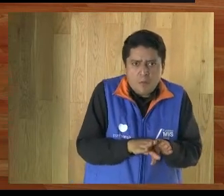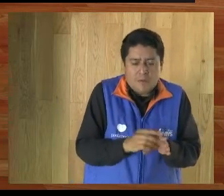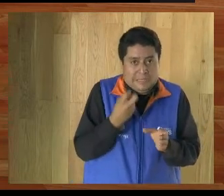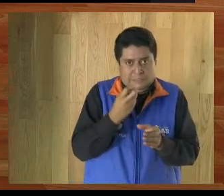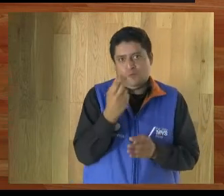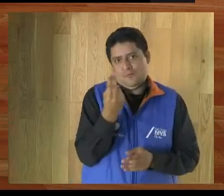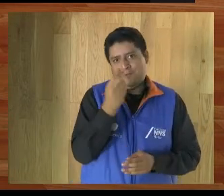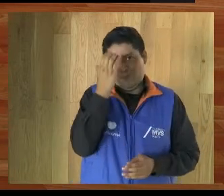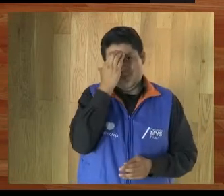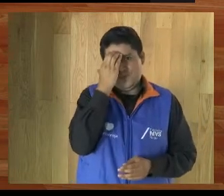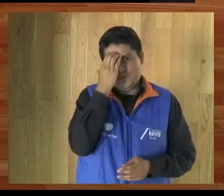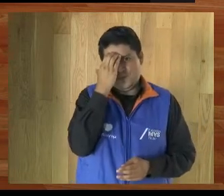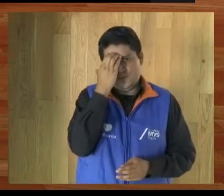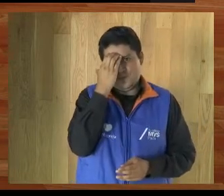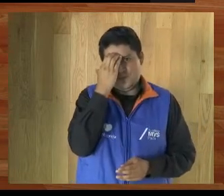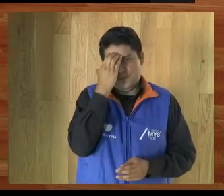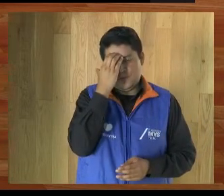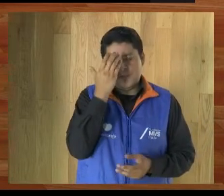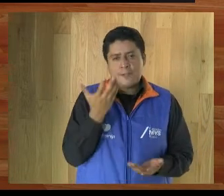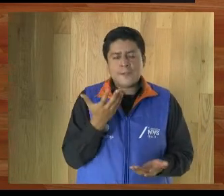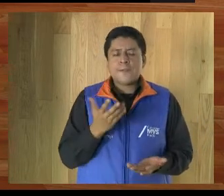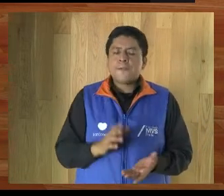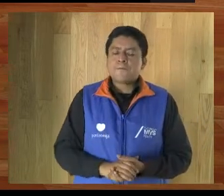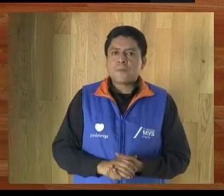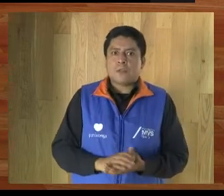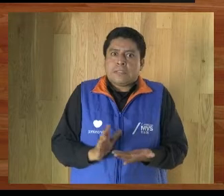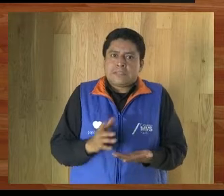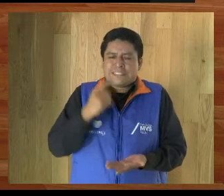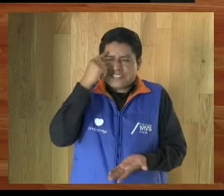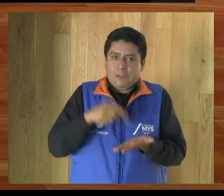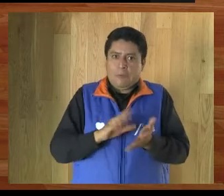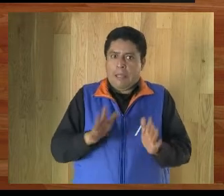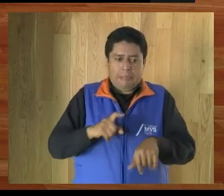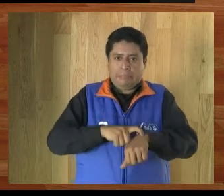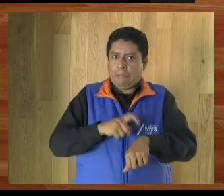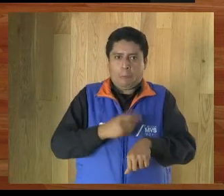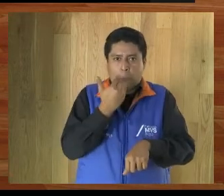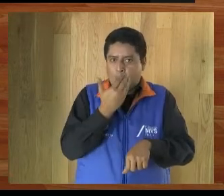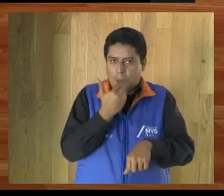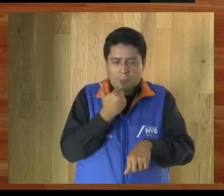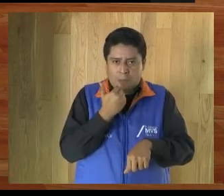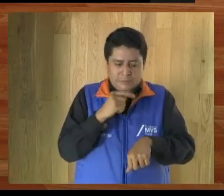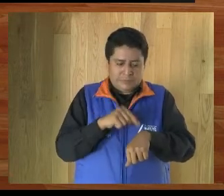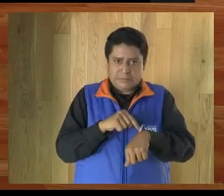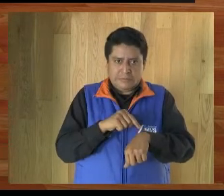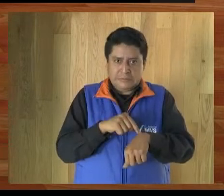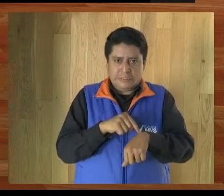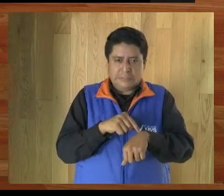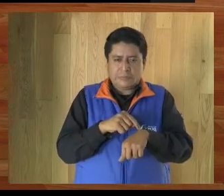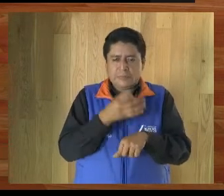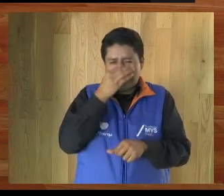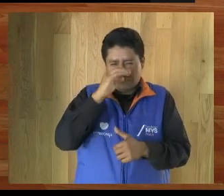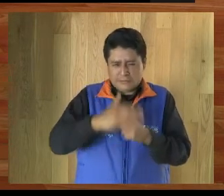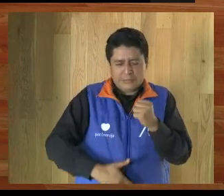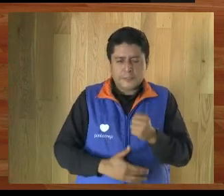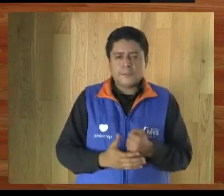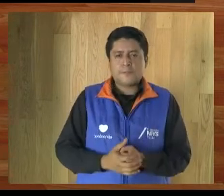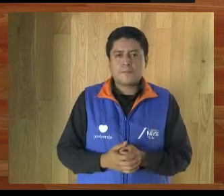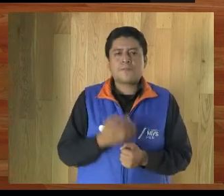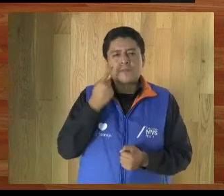creo que se me está yendo un poquito de tiempo, pero aquí les hago una comparación